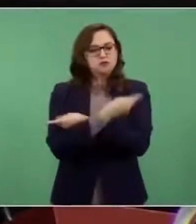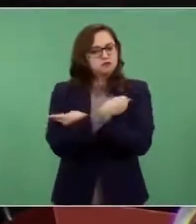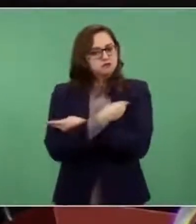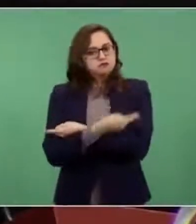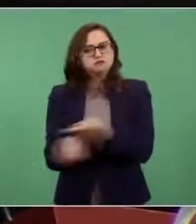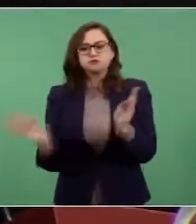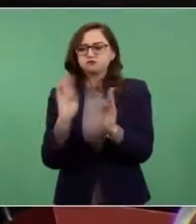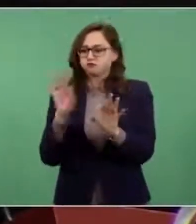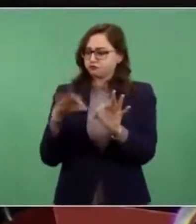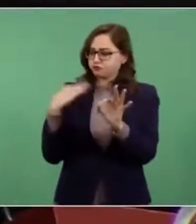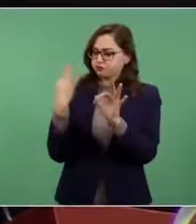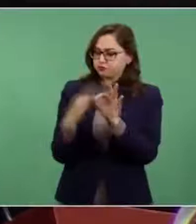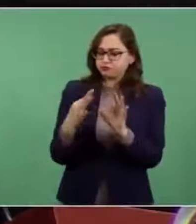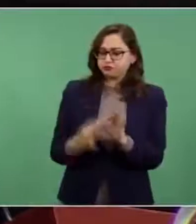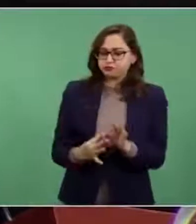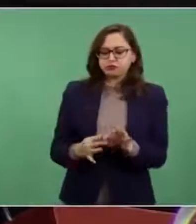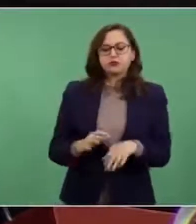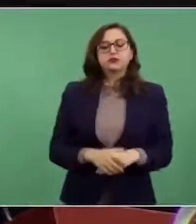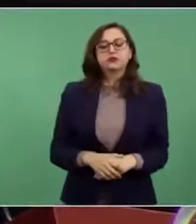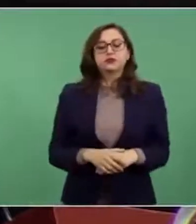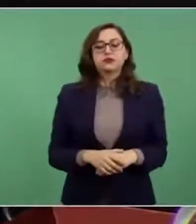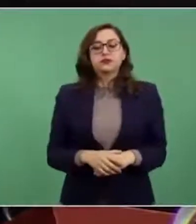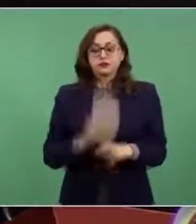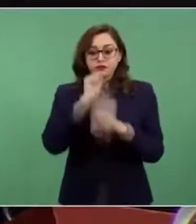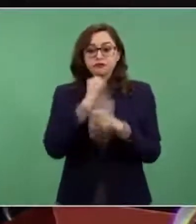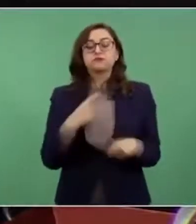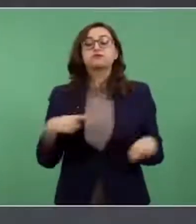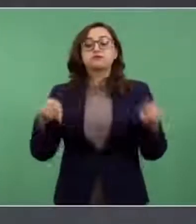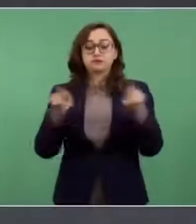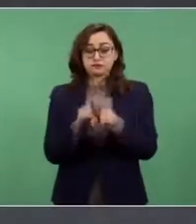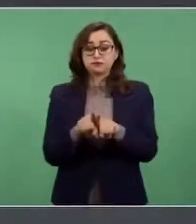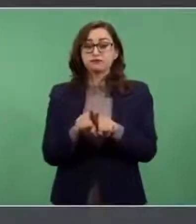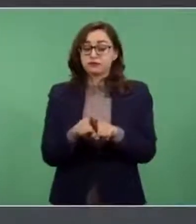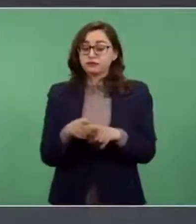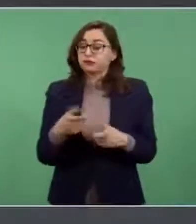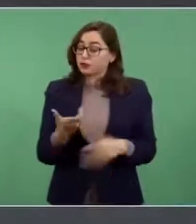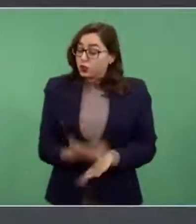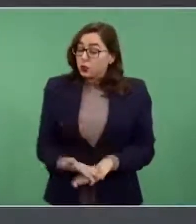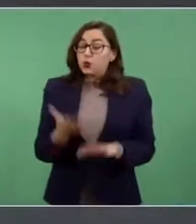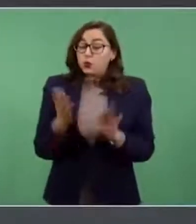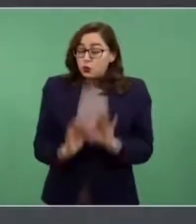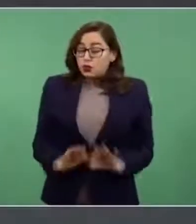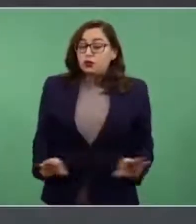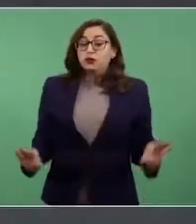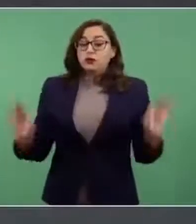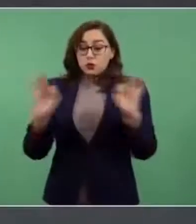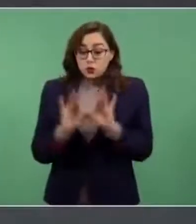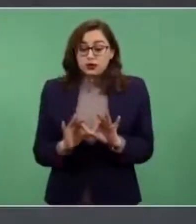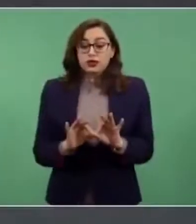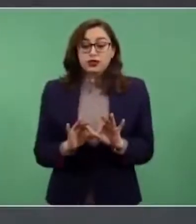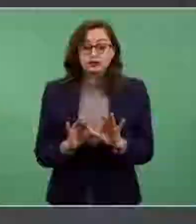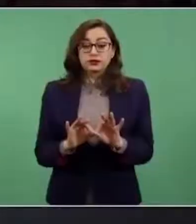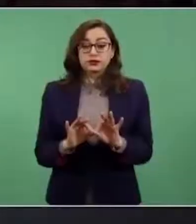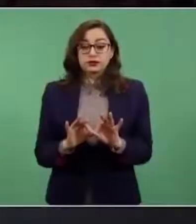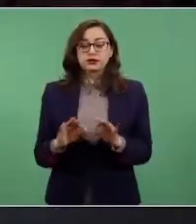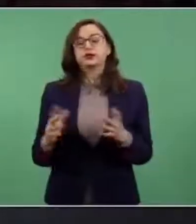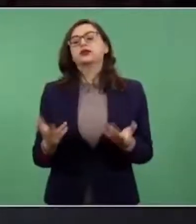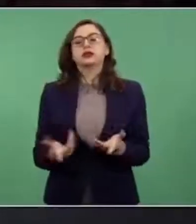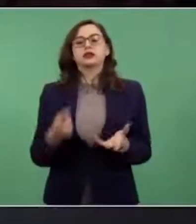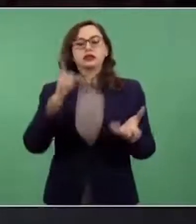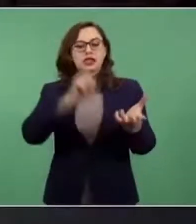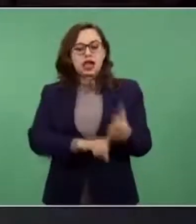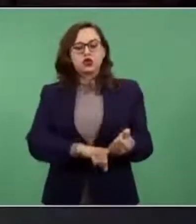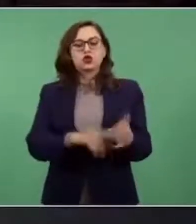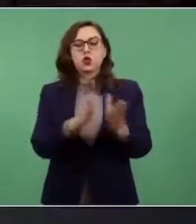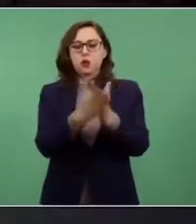y educación media superior, y se trabaja, porque esto es muy importante, en mejorar los